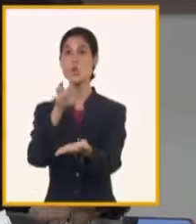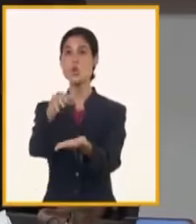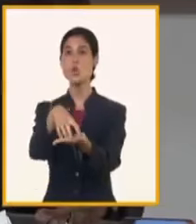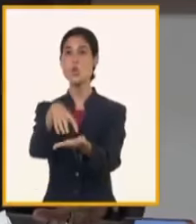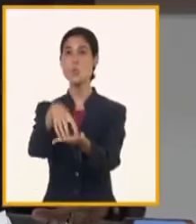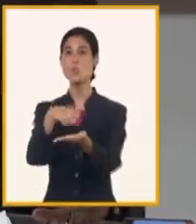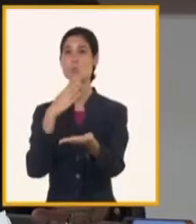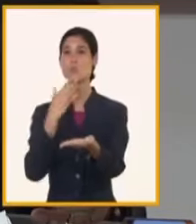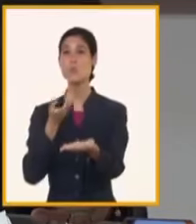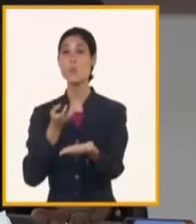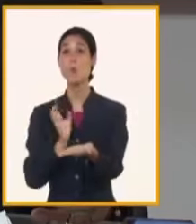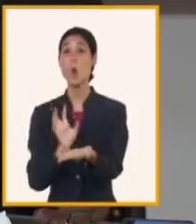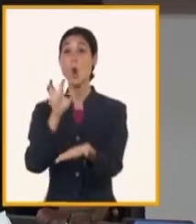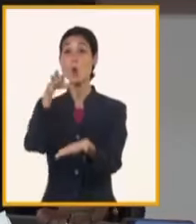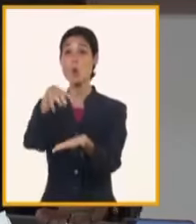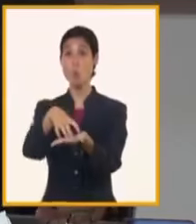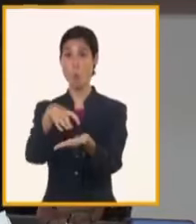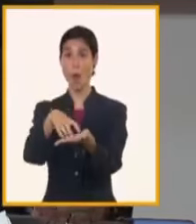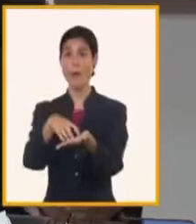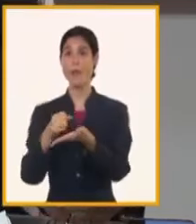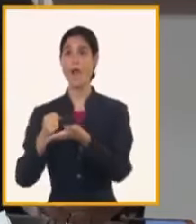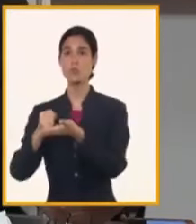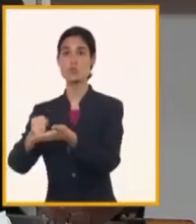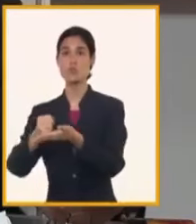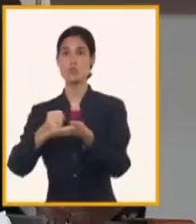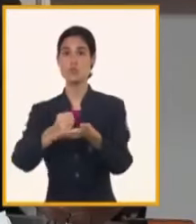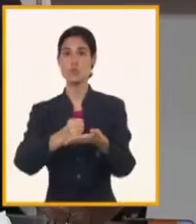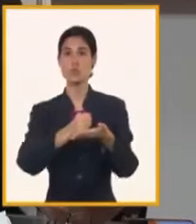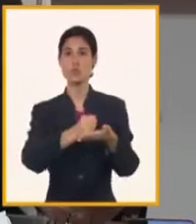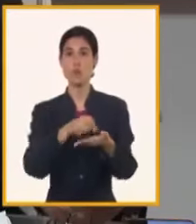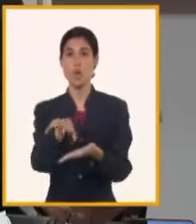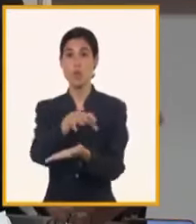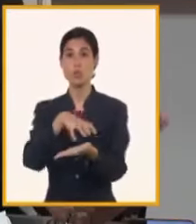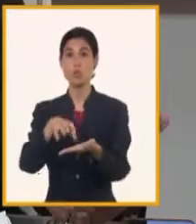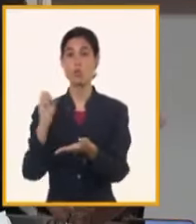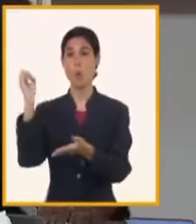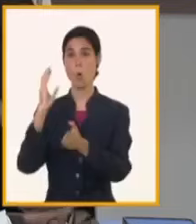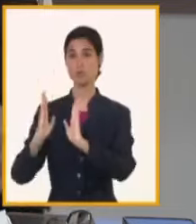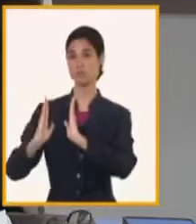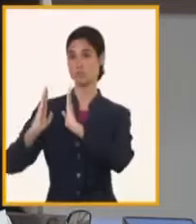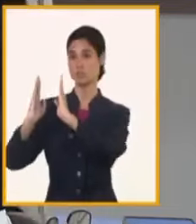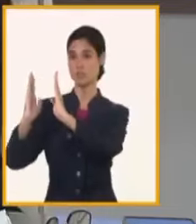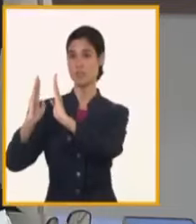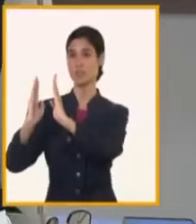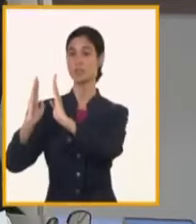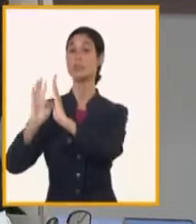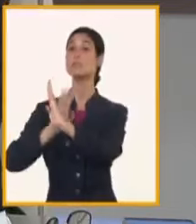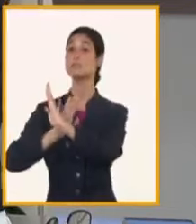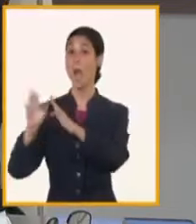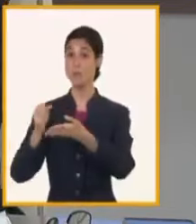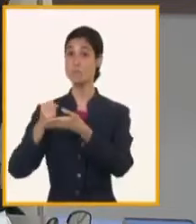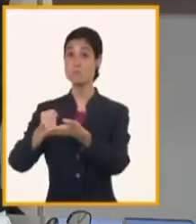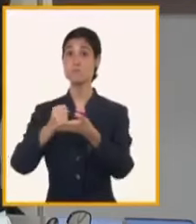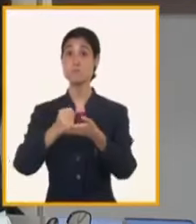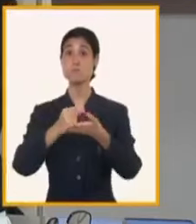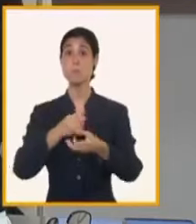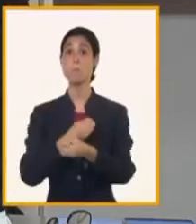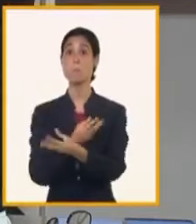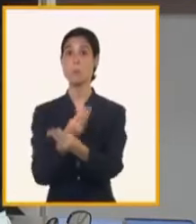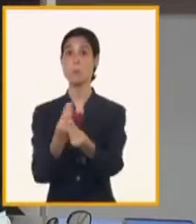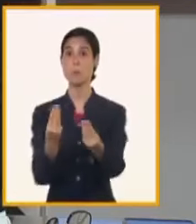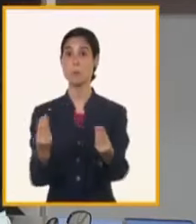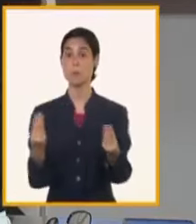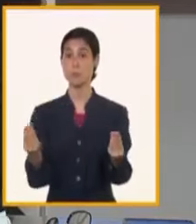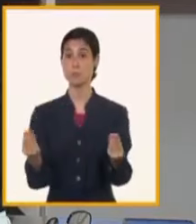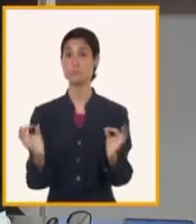sirve su generación al occidente del país que donde más se demanda y donde más donde más se consume su propio ubicación geográfica